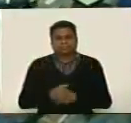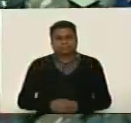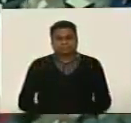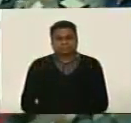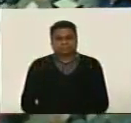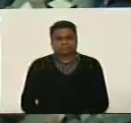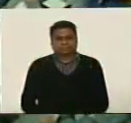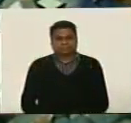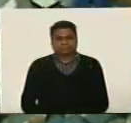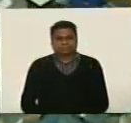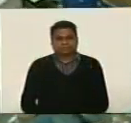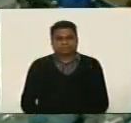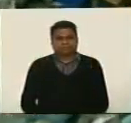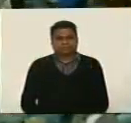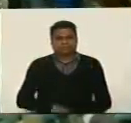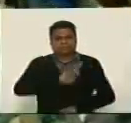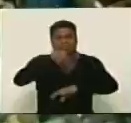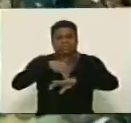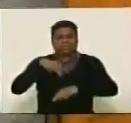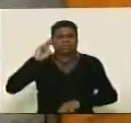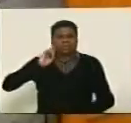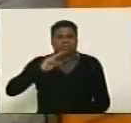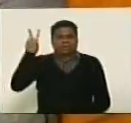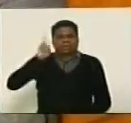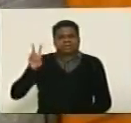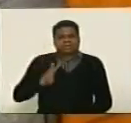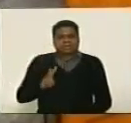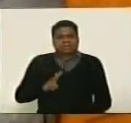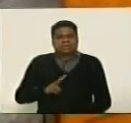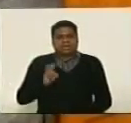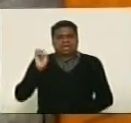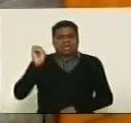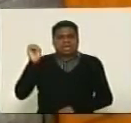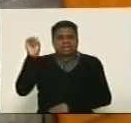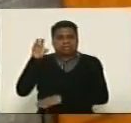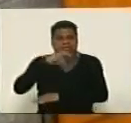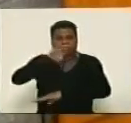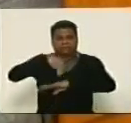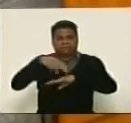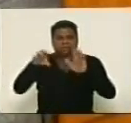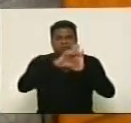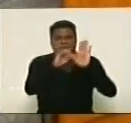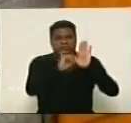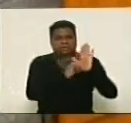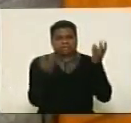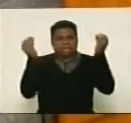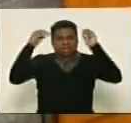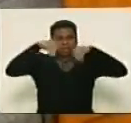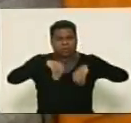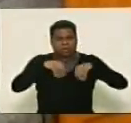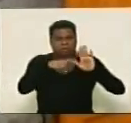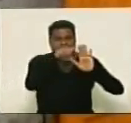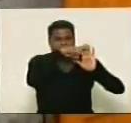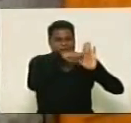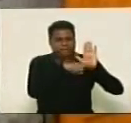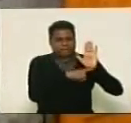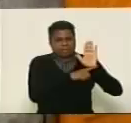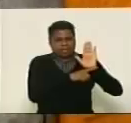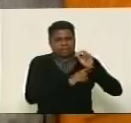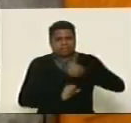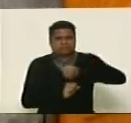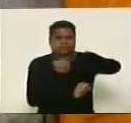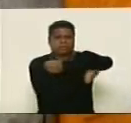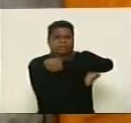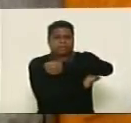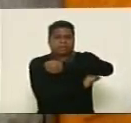República Bolivariana de Venezuela, Asamblea Nacional Constituyente. Acuerdo constituyente en respaldo al lanzamiento